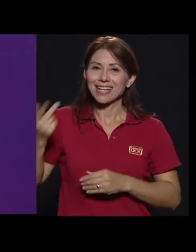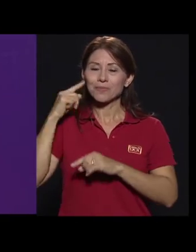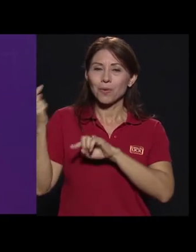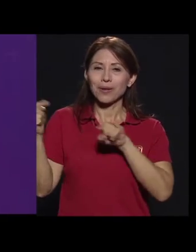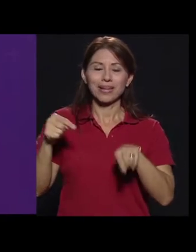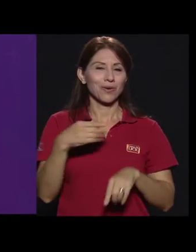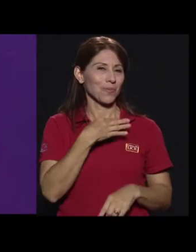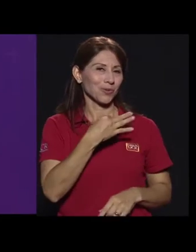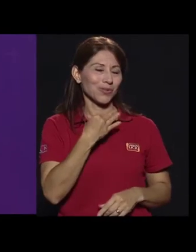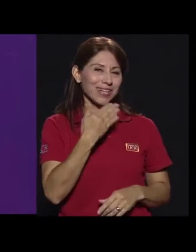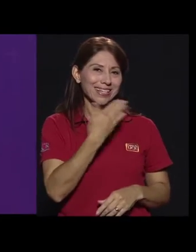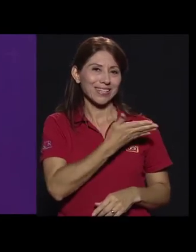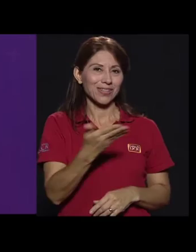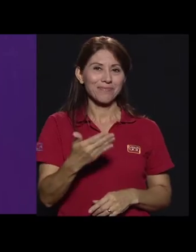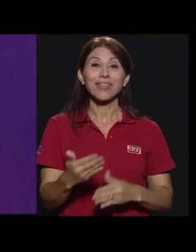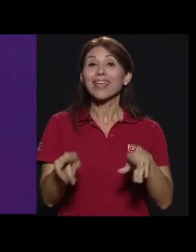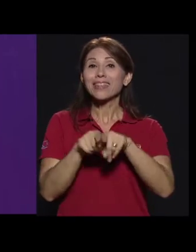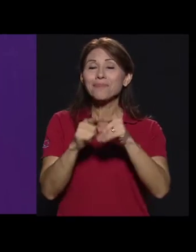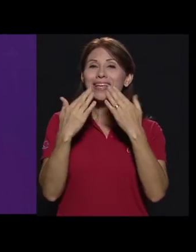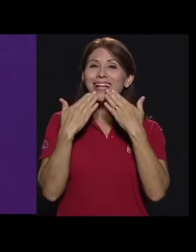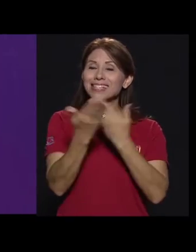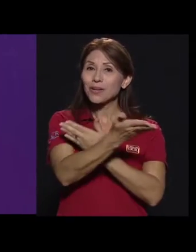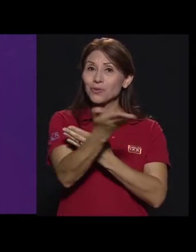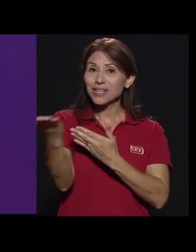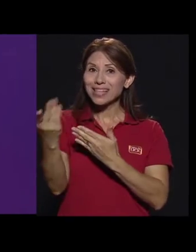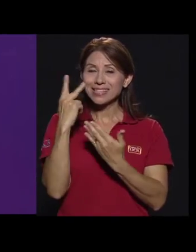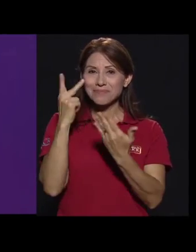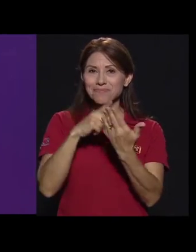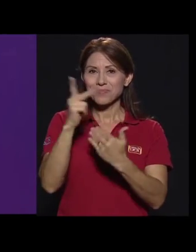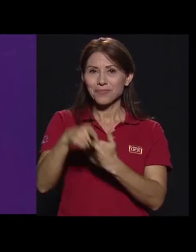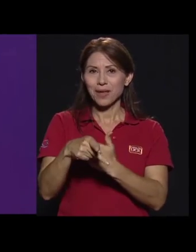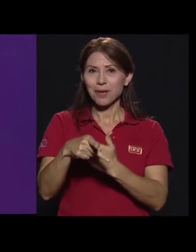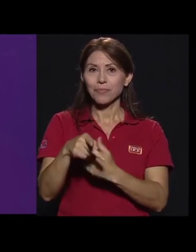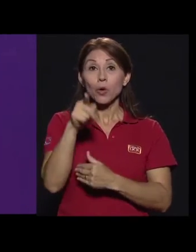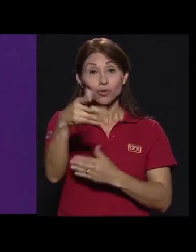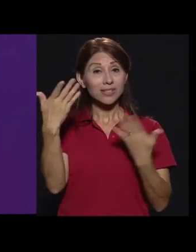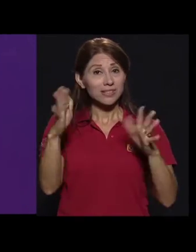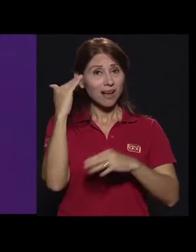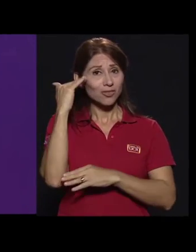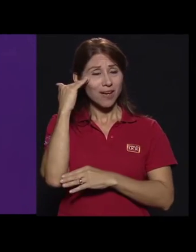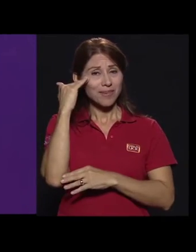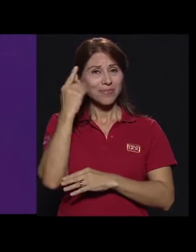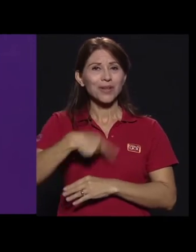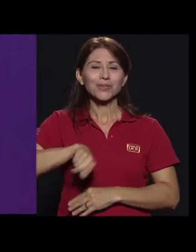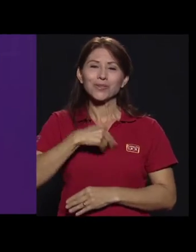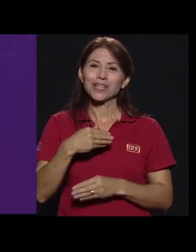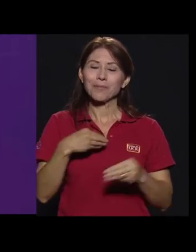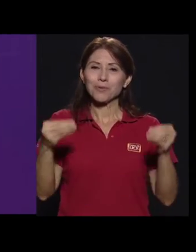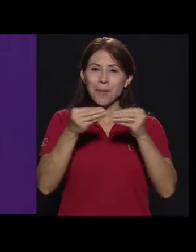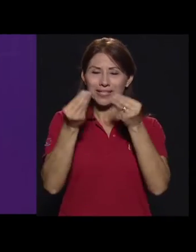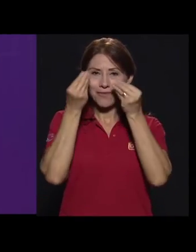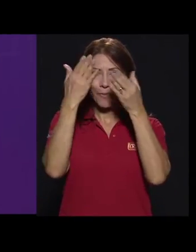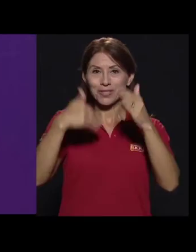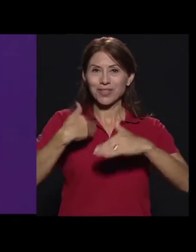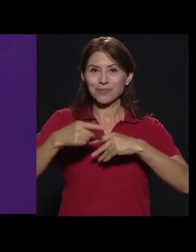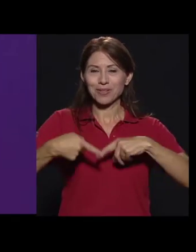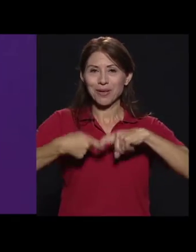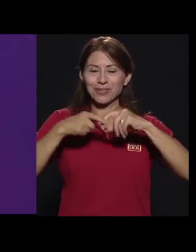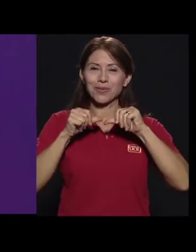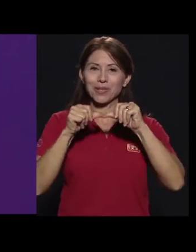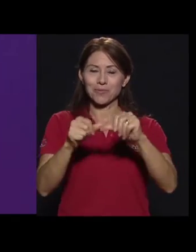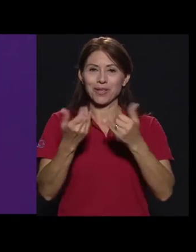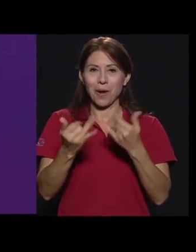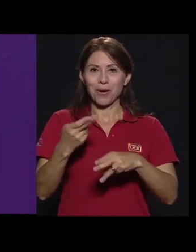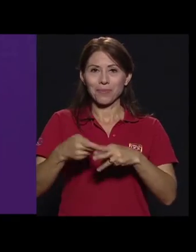por venir. No, que son las gracias. muchas gracias a ustedes, que han acompañado al programa, usted ya lo sabe, y tenemos más información después de la pausa, así que no se